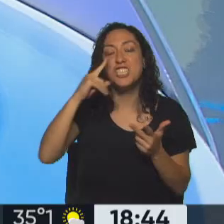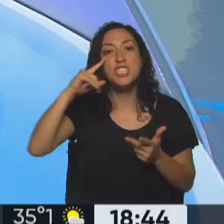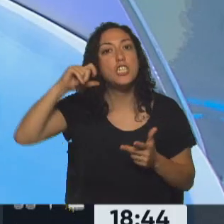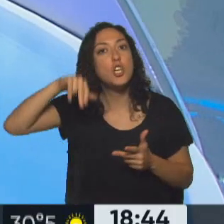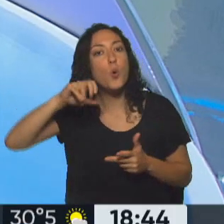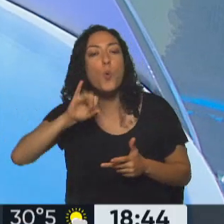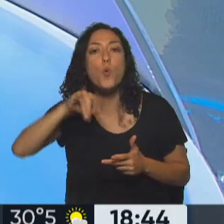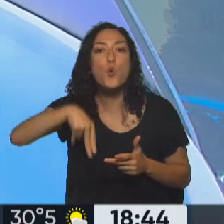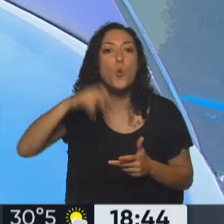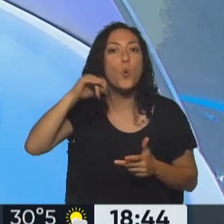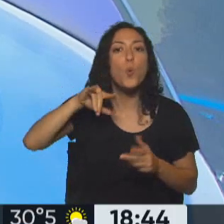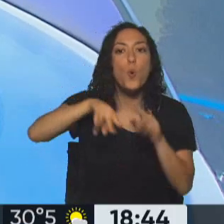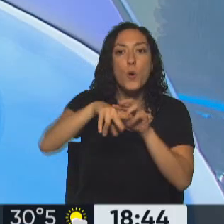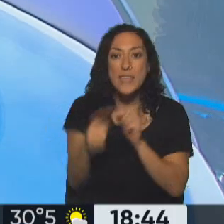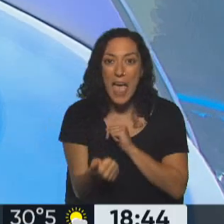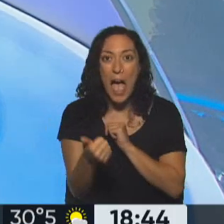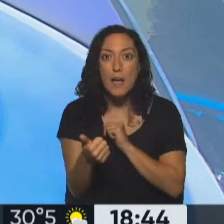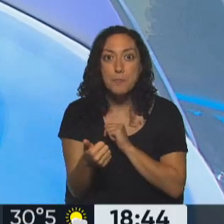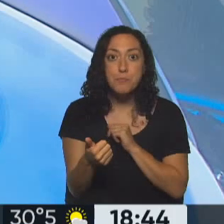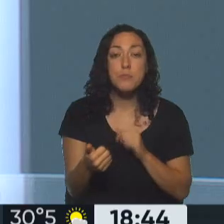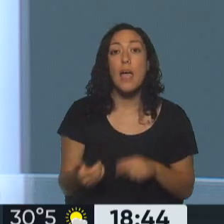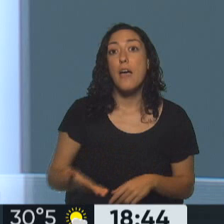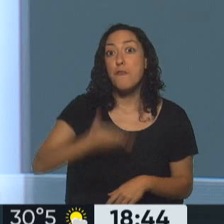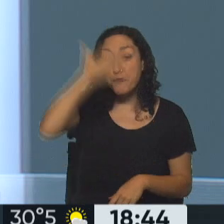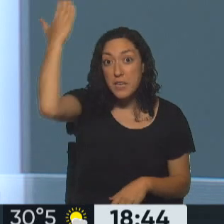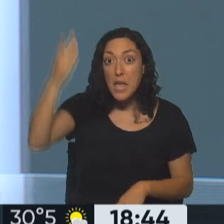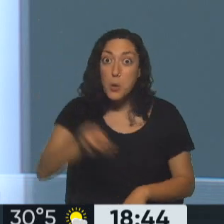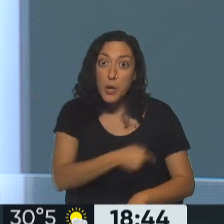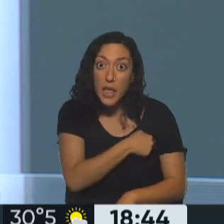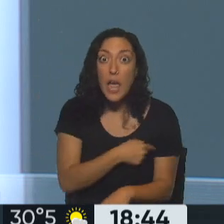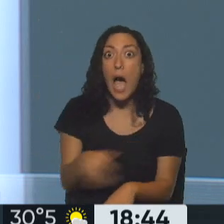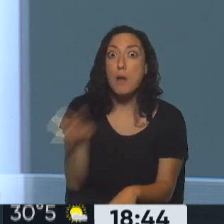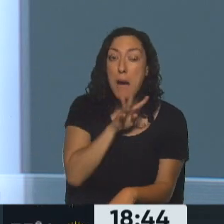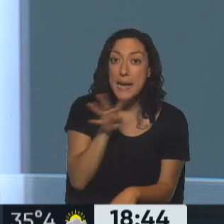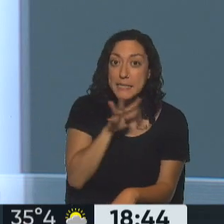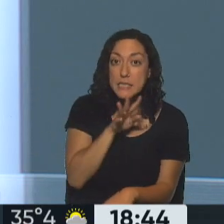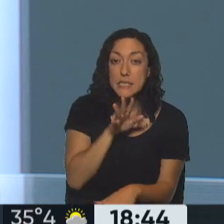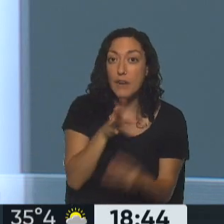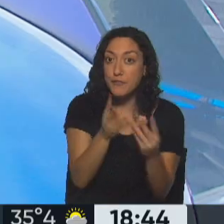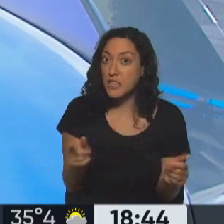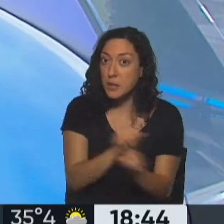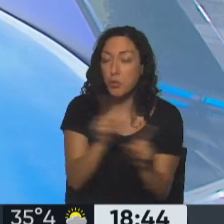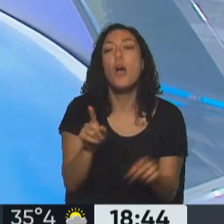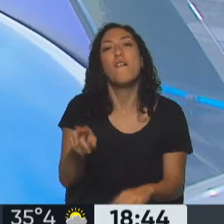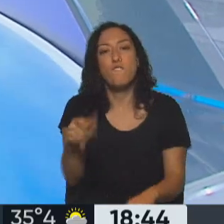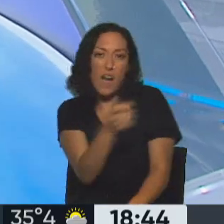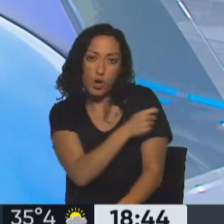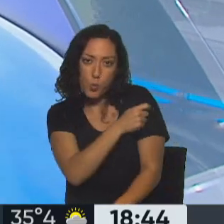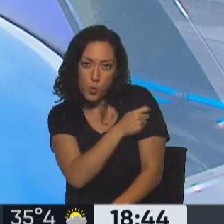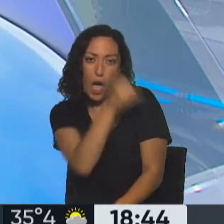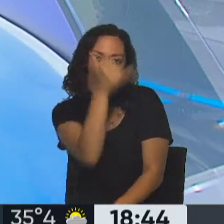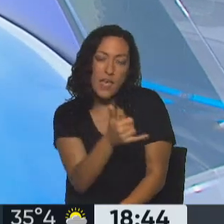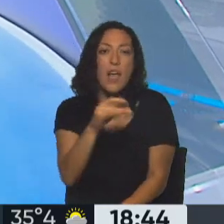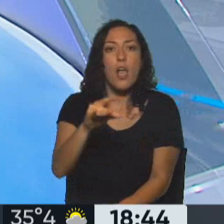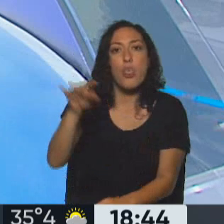que tratar para la fibra amarilla tan preventiva hay una vacuna hay una vacuna para la Fiebre amarilla para el